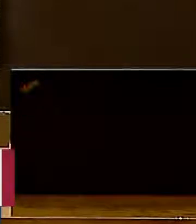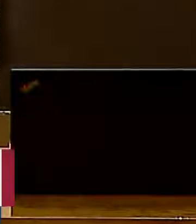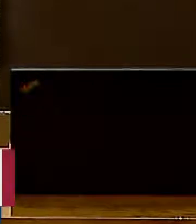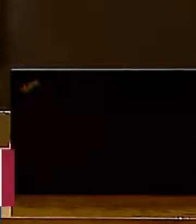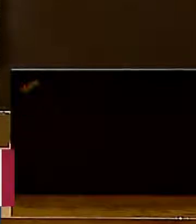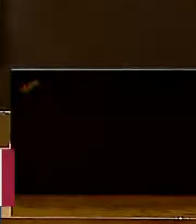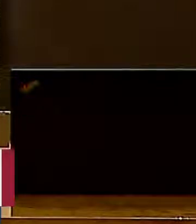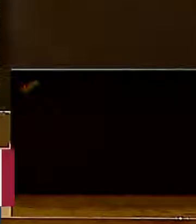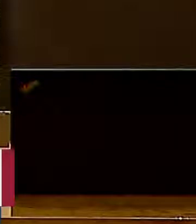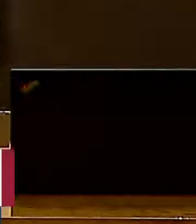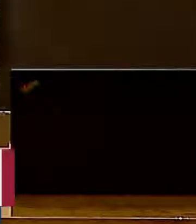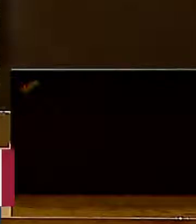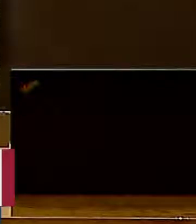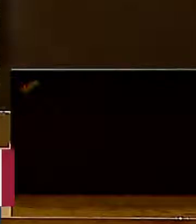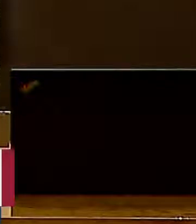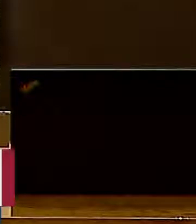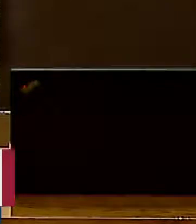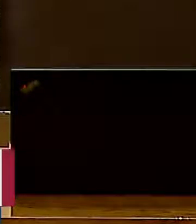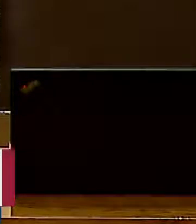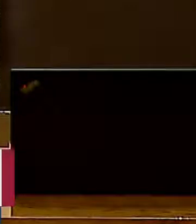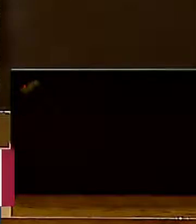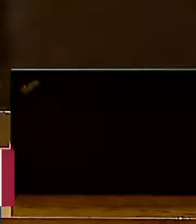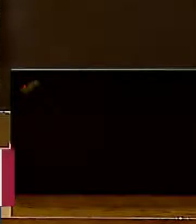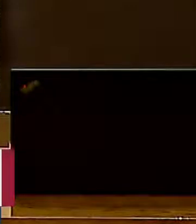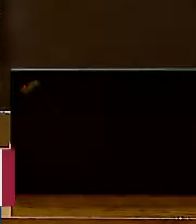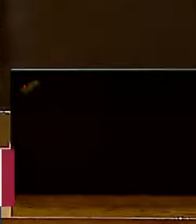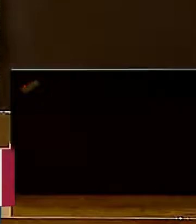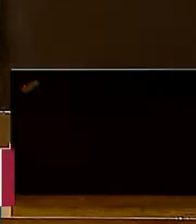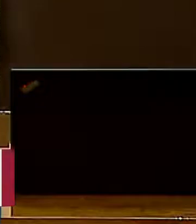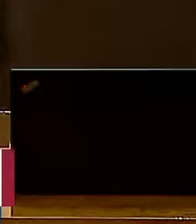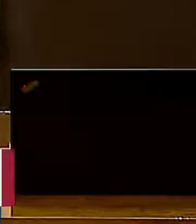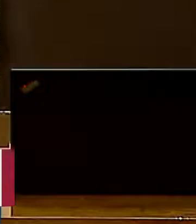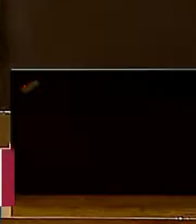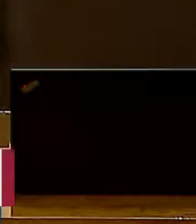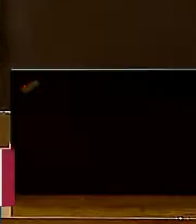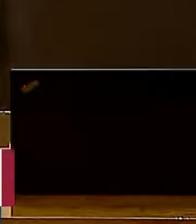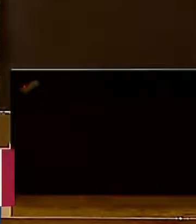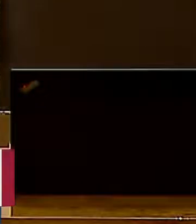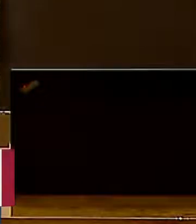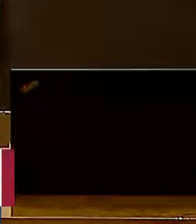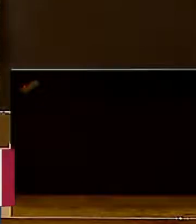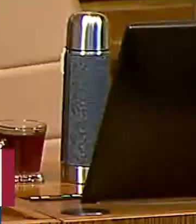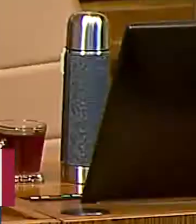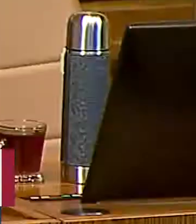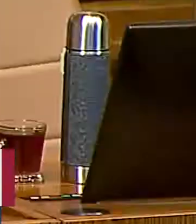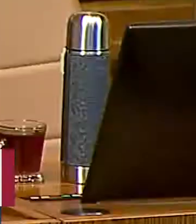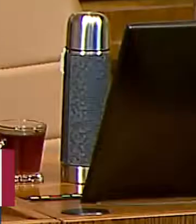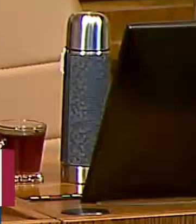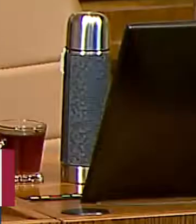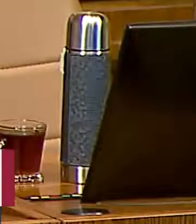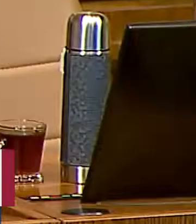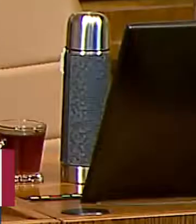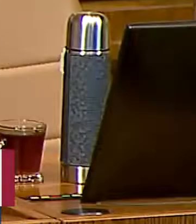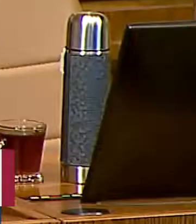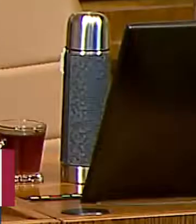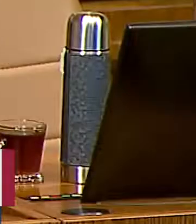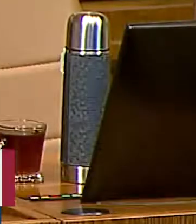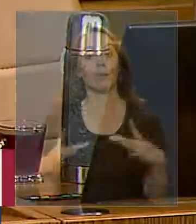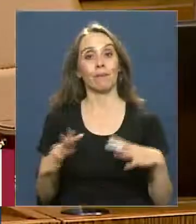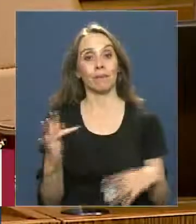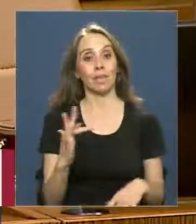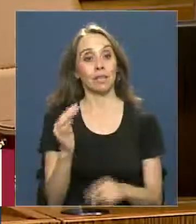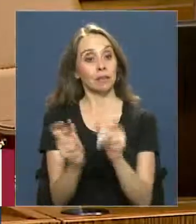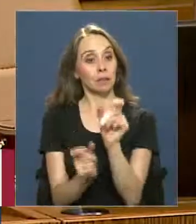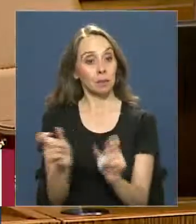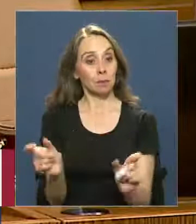Cristiana, diputado Mario Venegas. Tiene usted la palabra hasta por 3 minutos. Muchas gracias, presidente. En primer lugar, para felicitar a